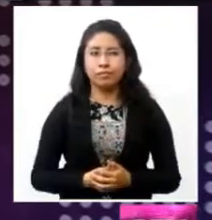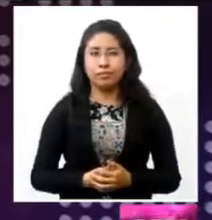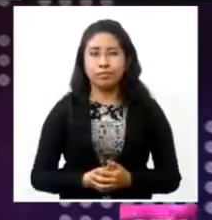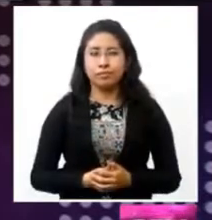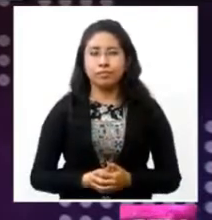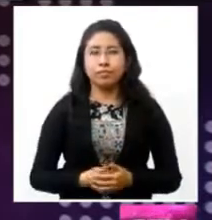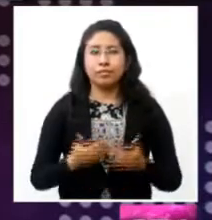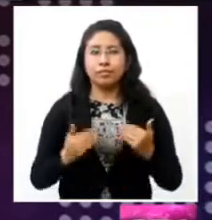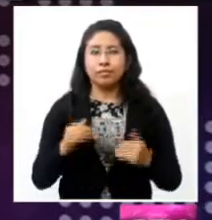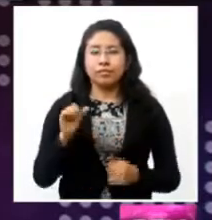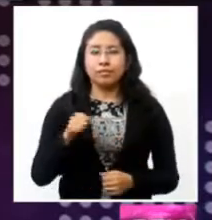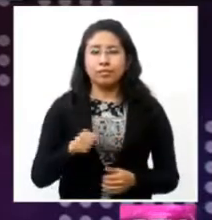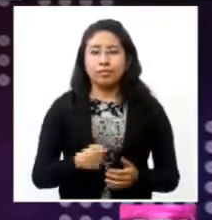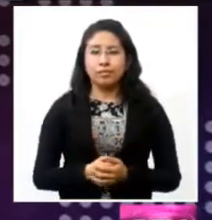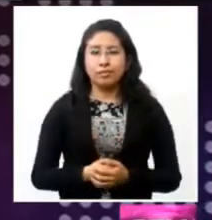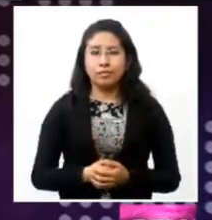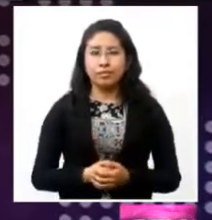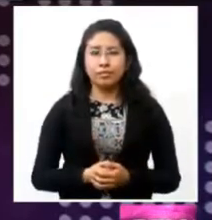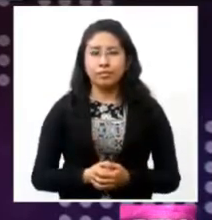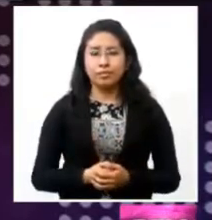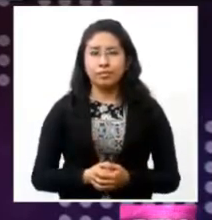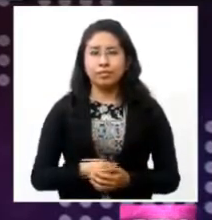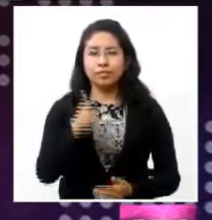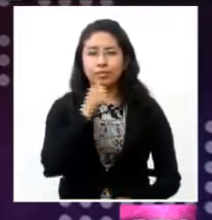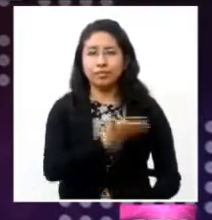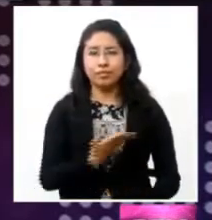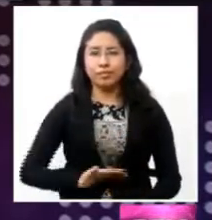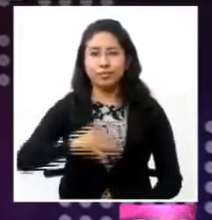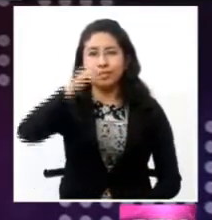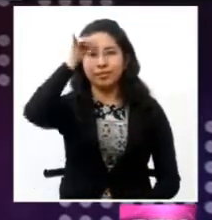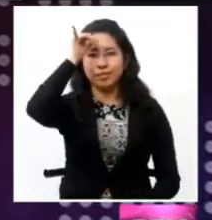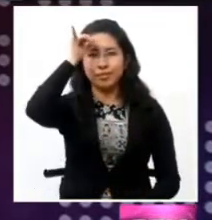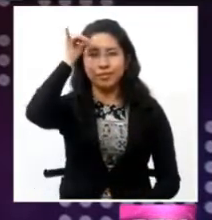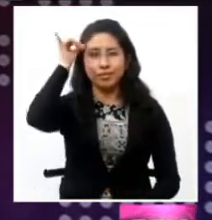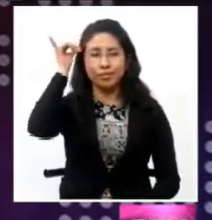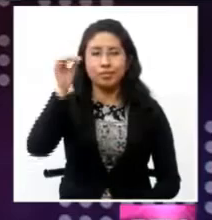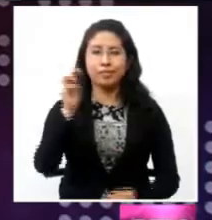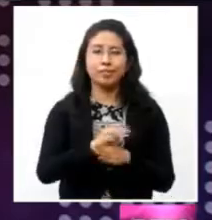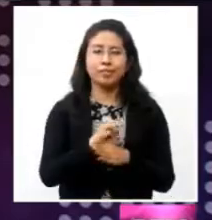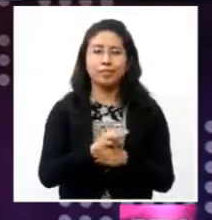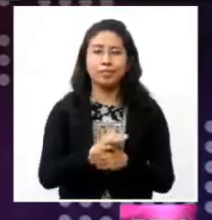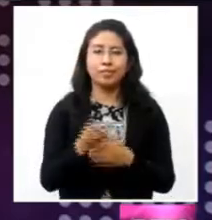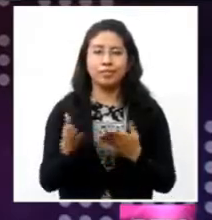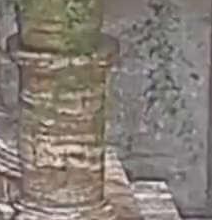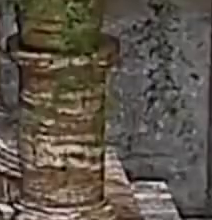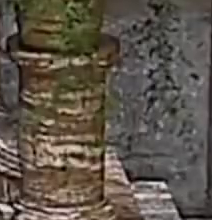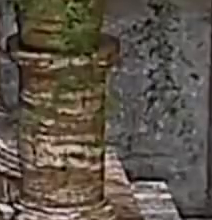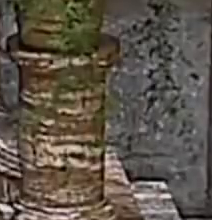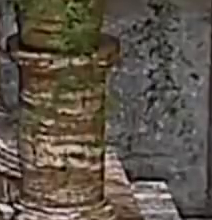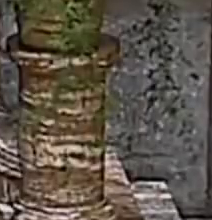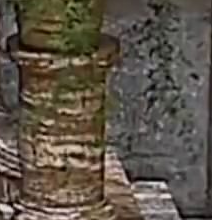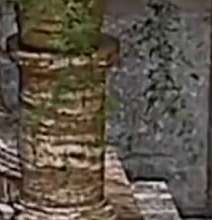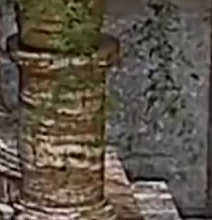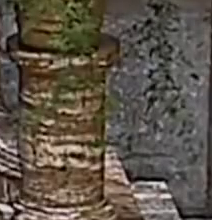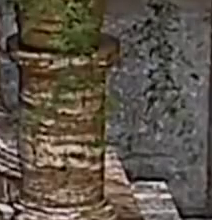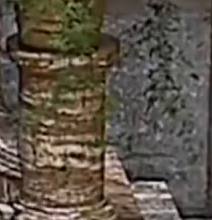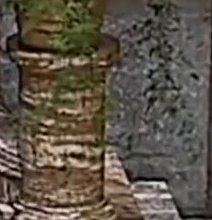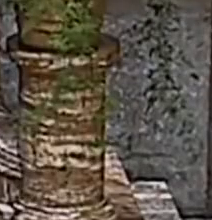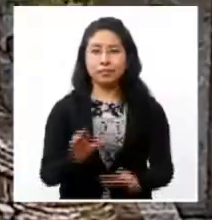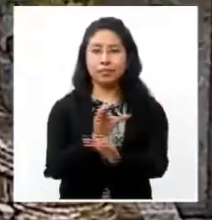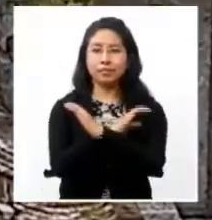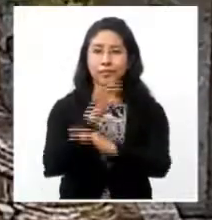Y ahora sí, 13:30, la presidente Jeanine Áñez, mensaje de la fecha. Querido pueblo